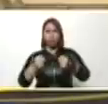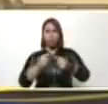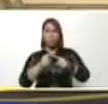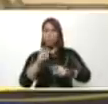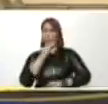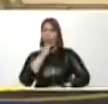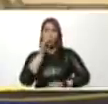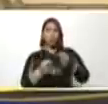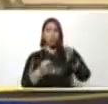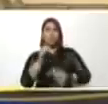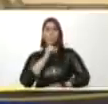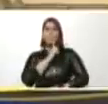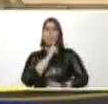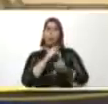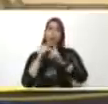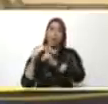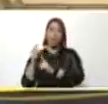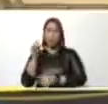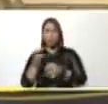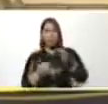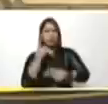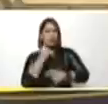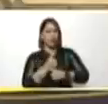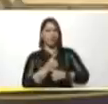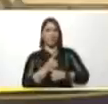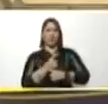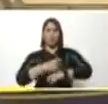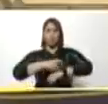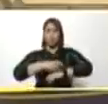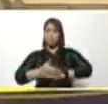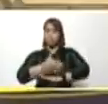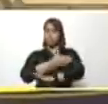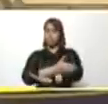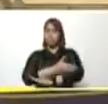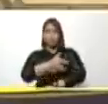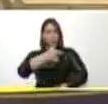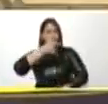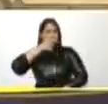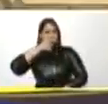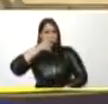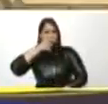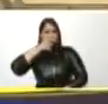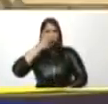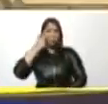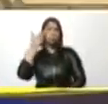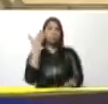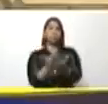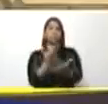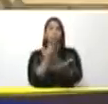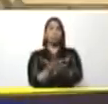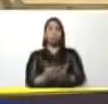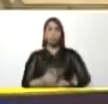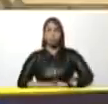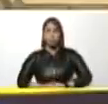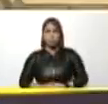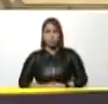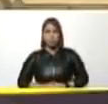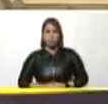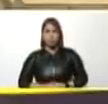no justicia. La justicia tiene que ser a tiempo, objetiva, verificable.